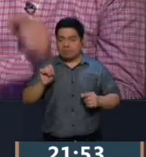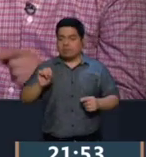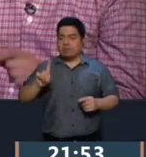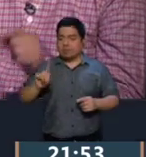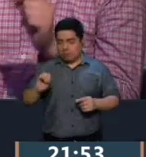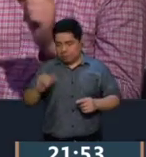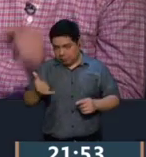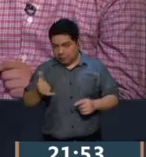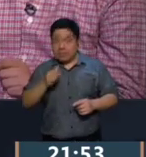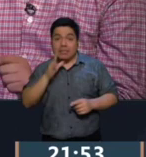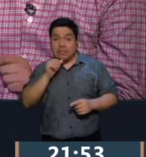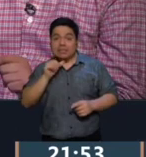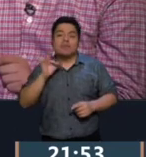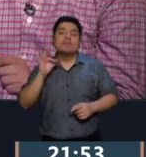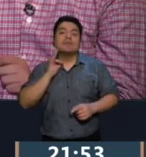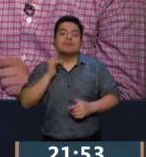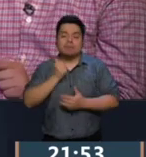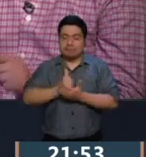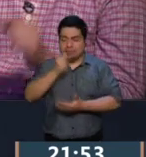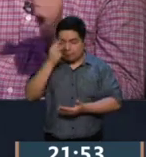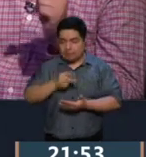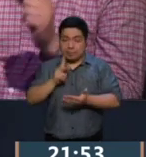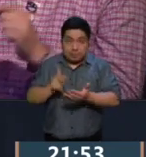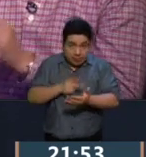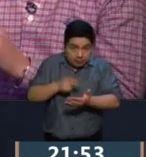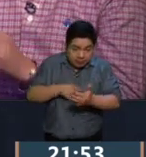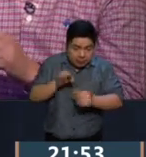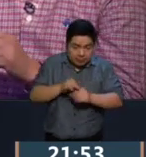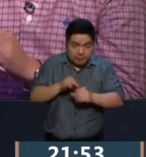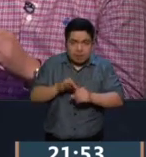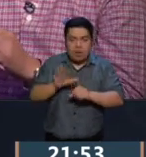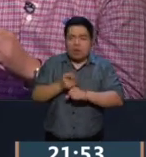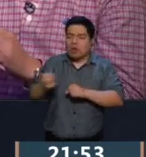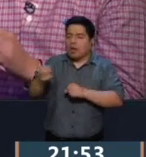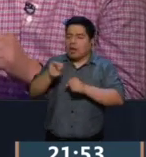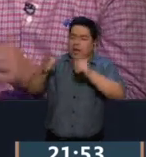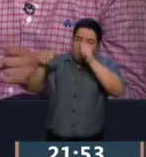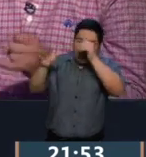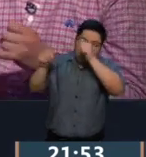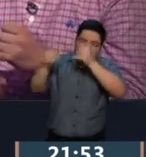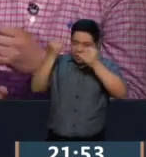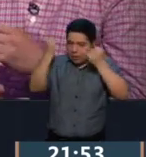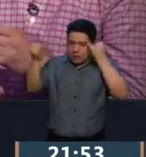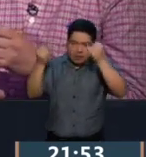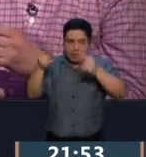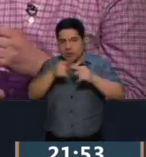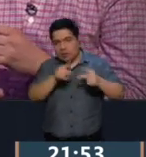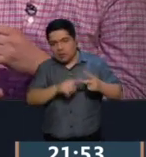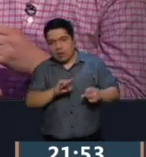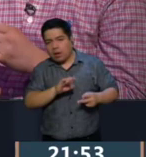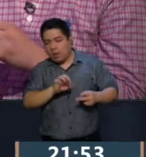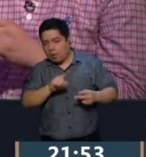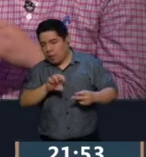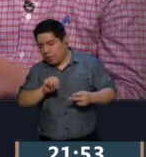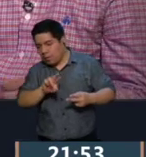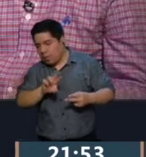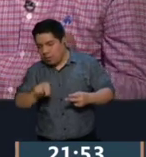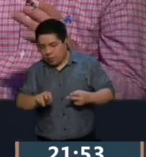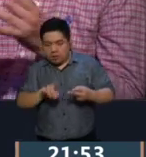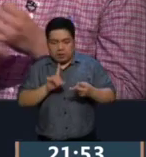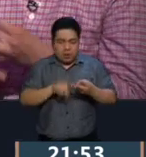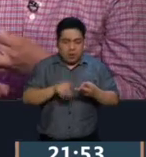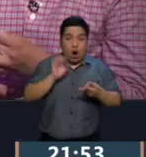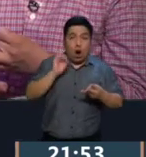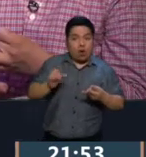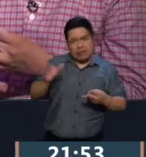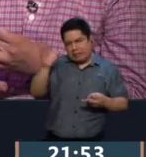pudo reelegir como fiscal de la Ciudad de México, no por no estar de acuerdo con las ideas políticas de Cuauhtémoc Gutiérrez de la Torre y no por